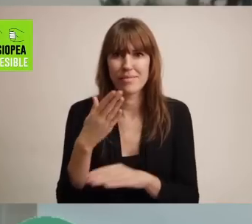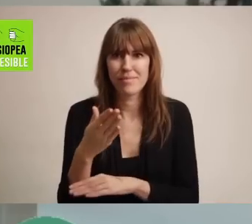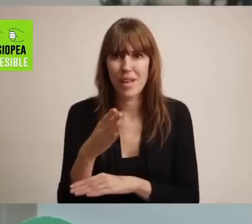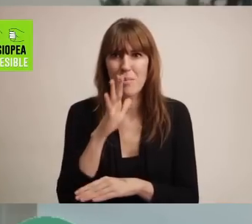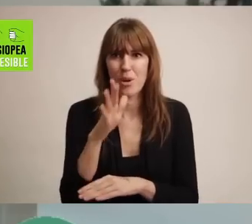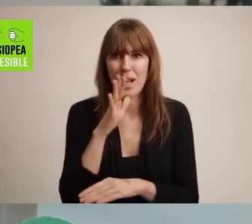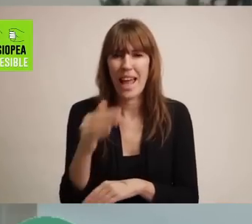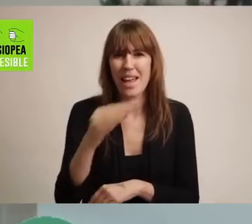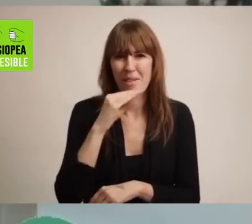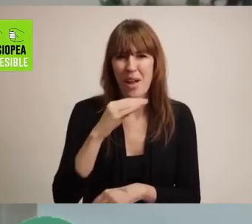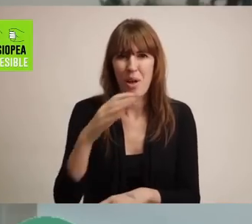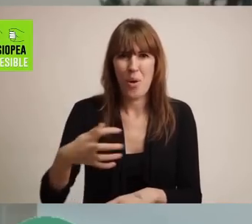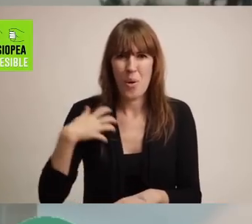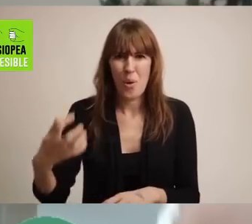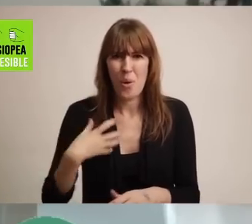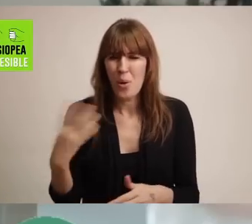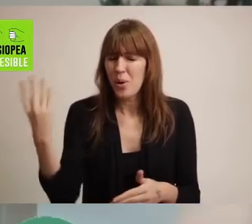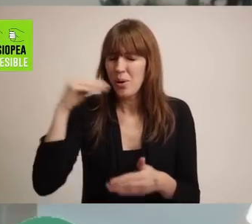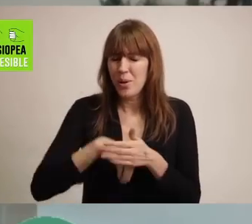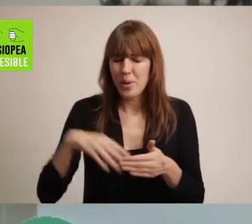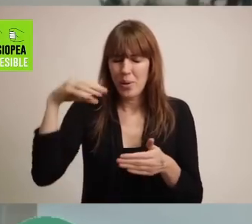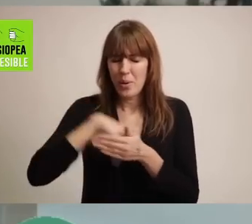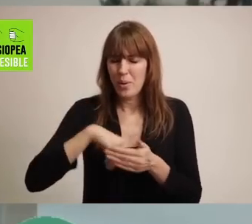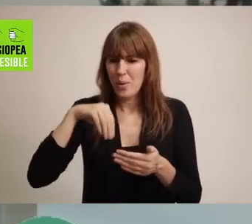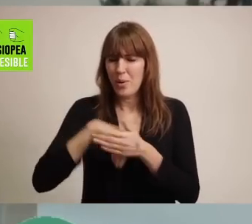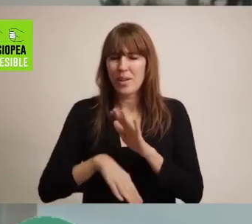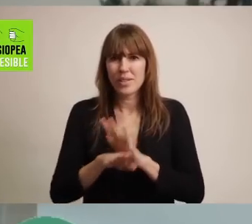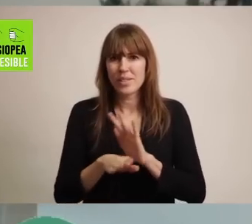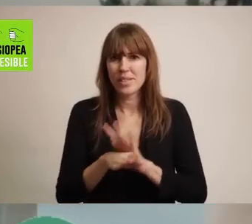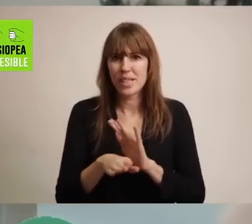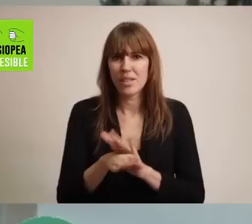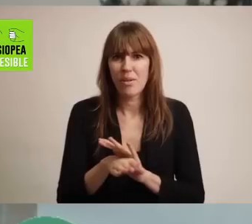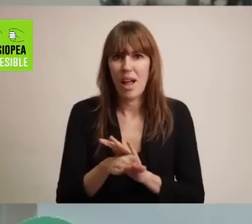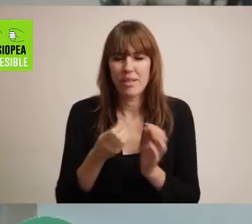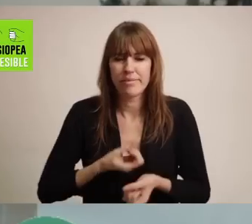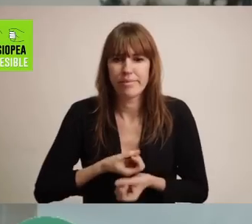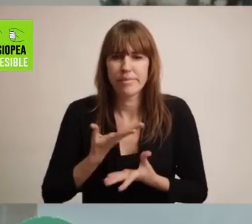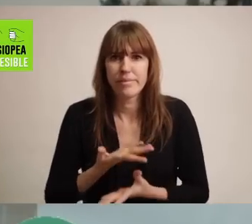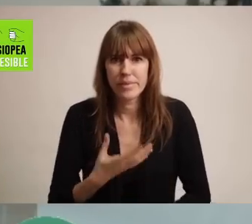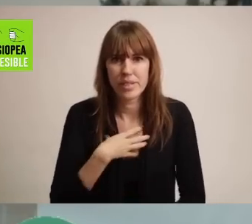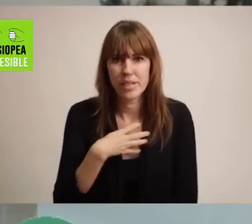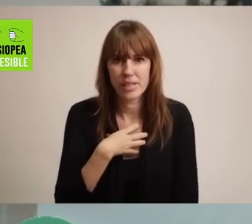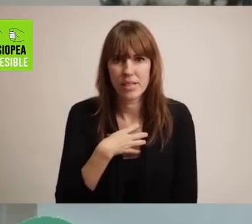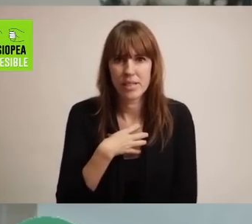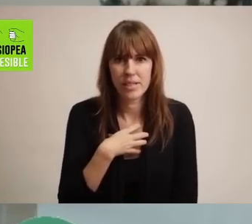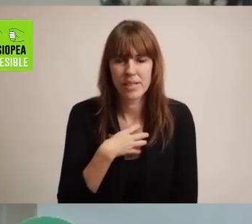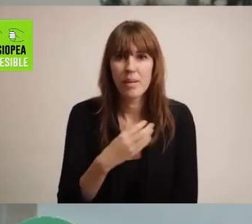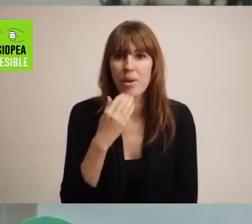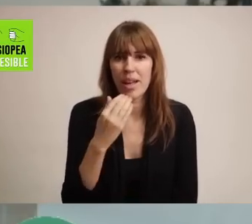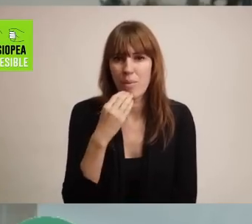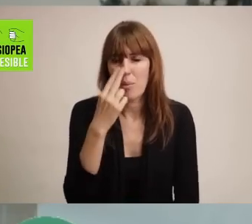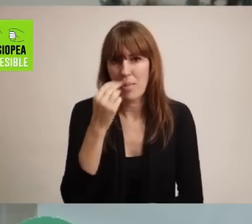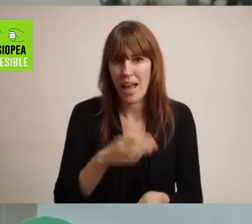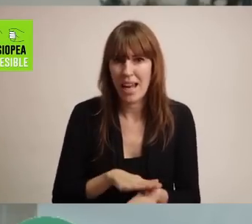tragando el enfado, la rabia o lo que sea que estoy viviendo en mi vida y no lo puedo soltar. Que si